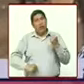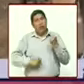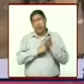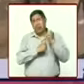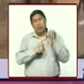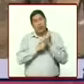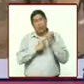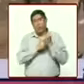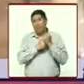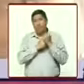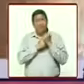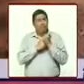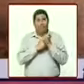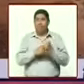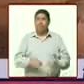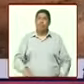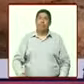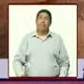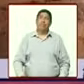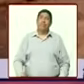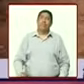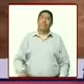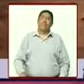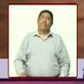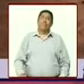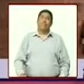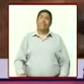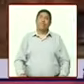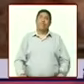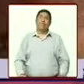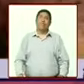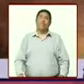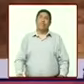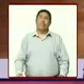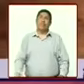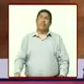¿no? Está ayudando. May.